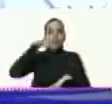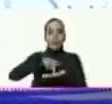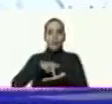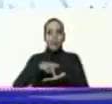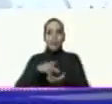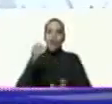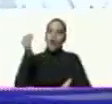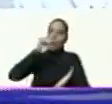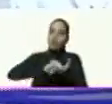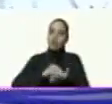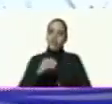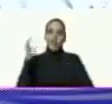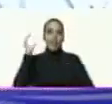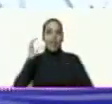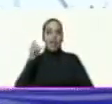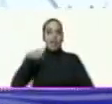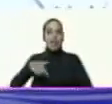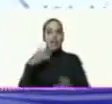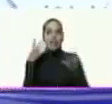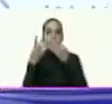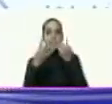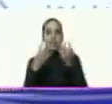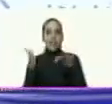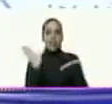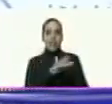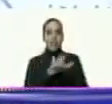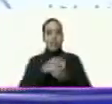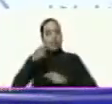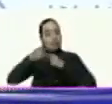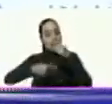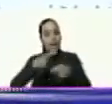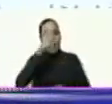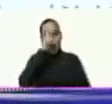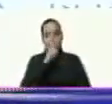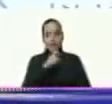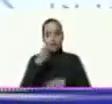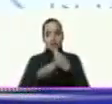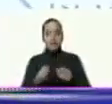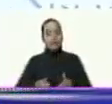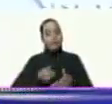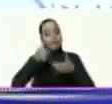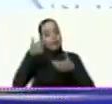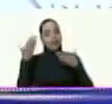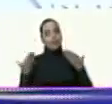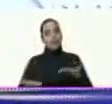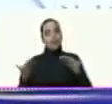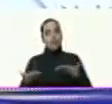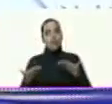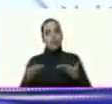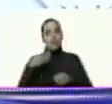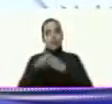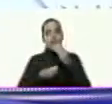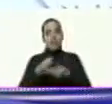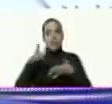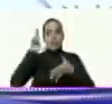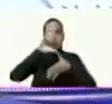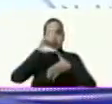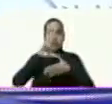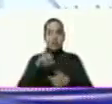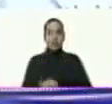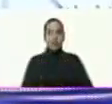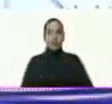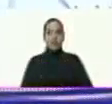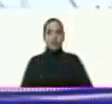en Caracas, en esta feria del libro que cada año se consolida como una de las grandes ferias del libro que hay en América Latina, presidente. De manera